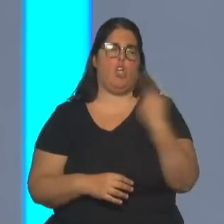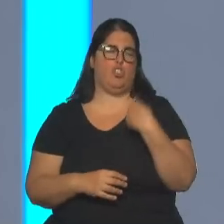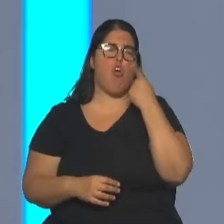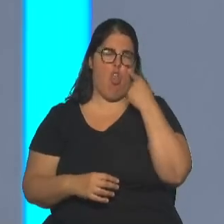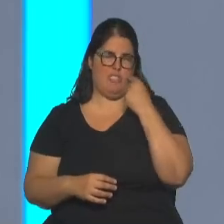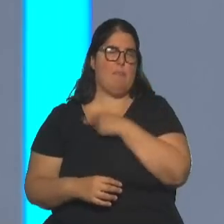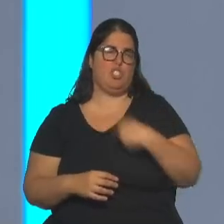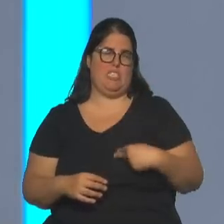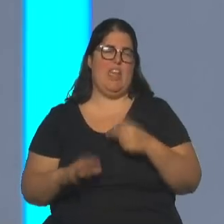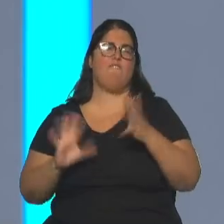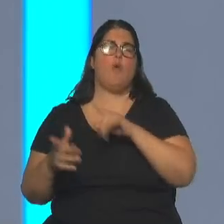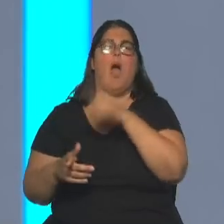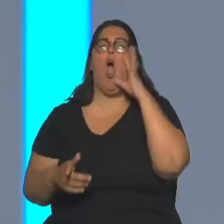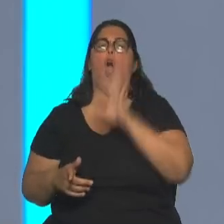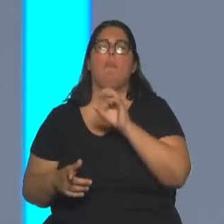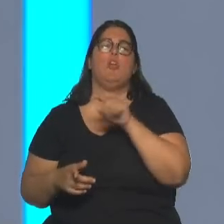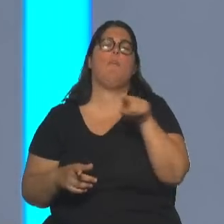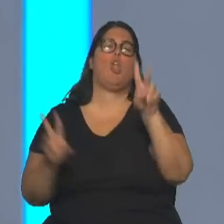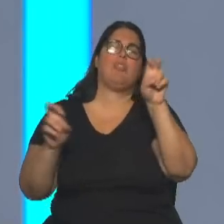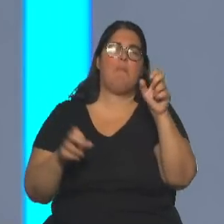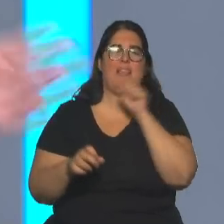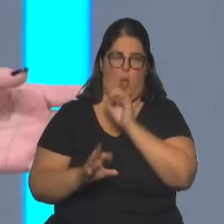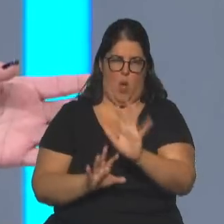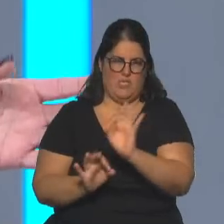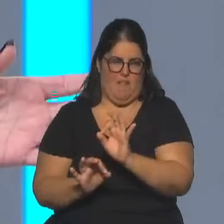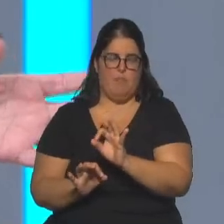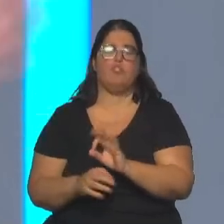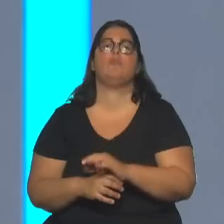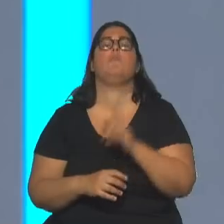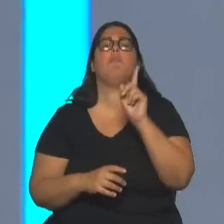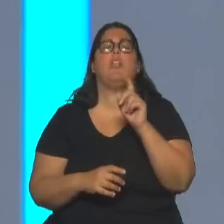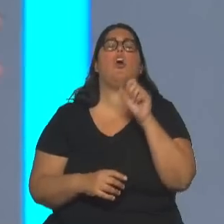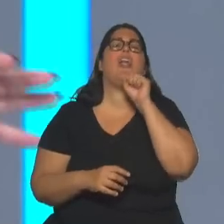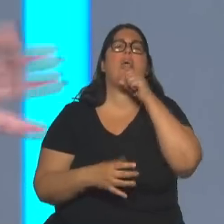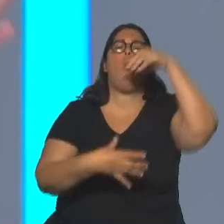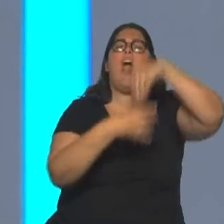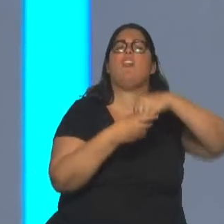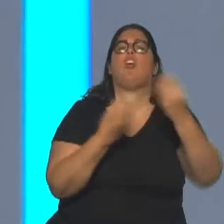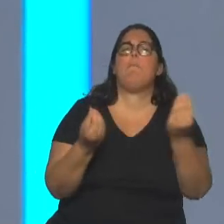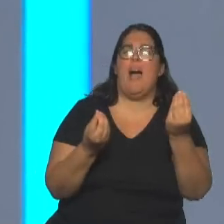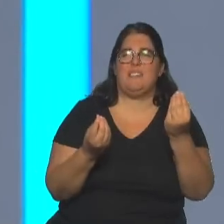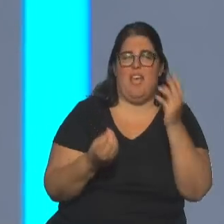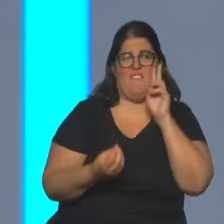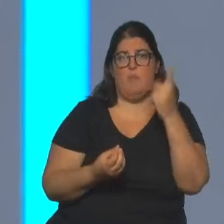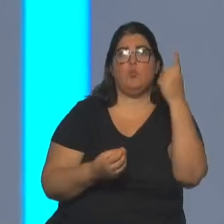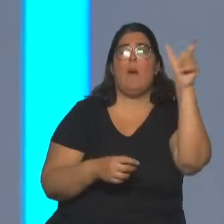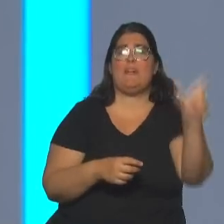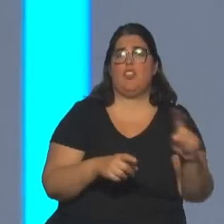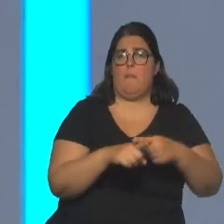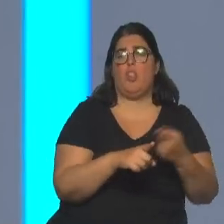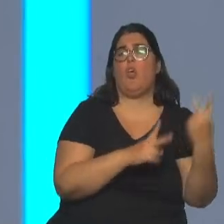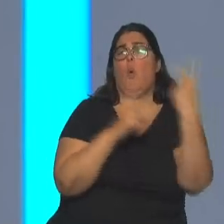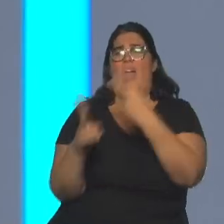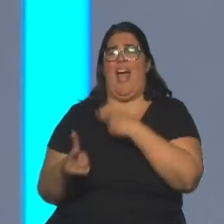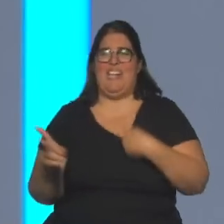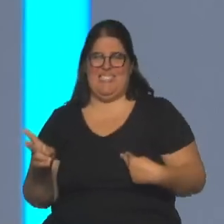sobre Taiwán. Ahora, ¿qué pasa dentro de Taiwán? Hablábamos recién del exmandatario de Kuomintang que viajó a China, que tiene otra postura a la